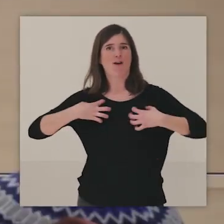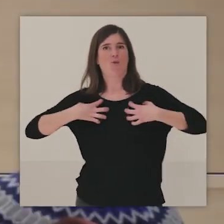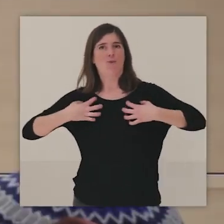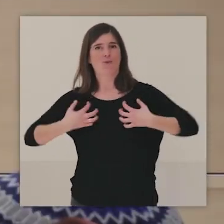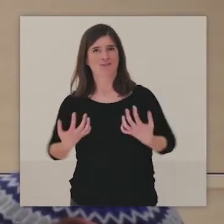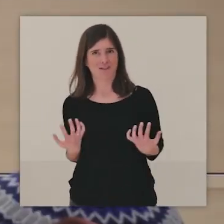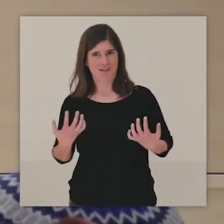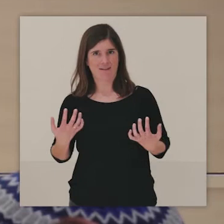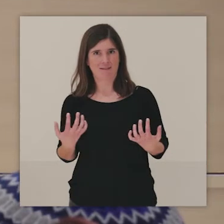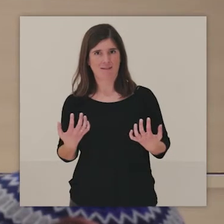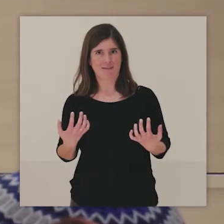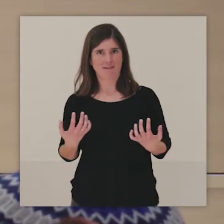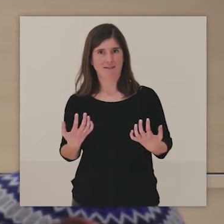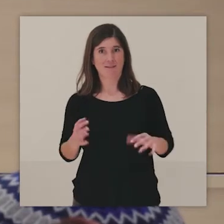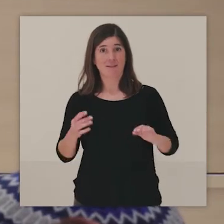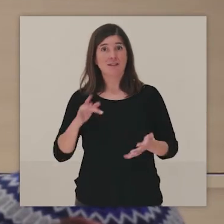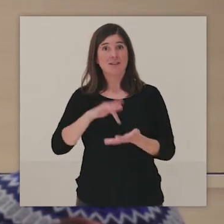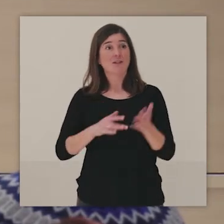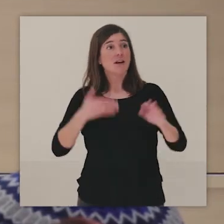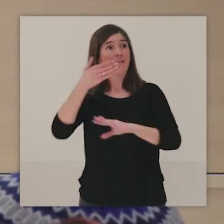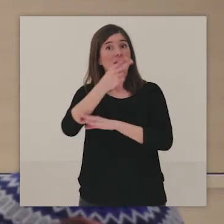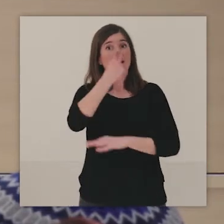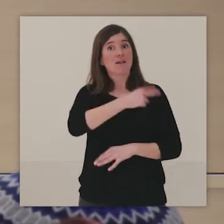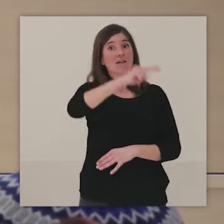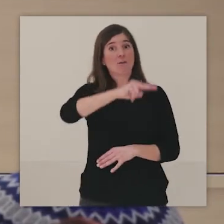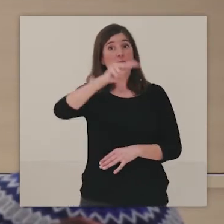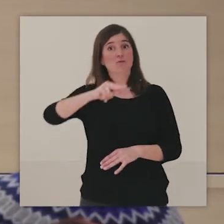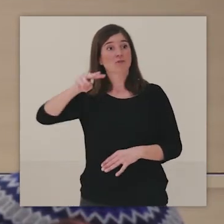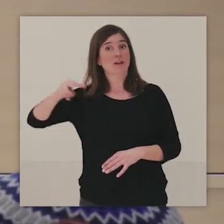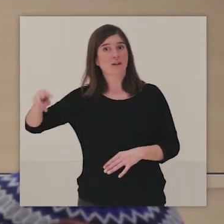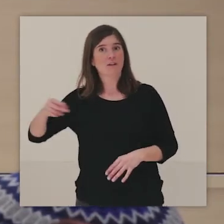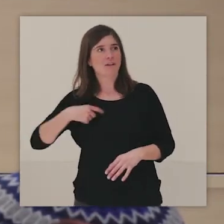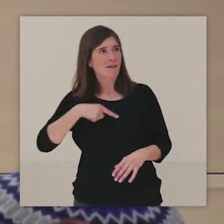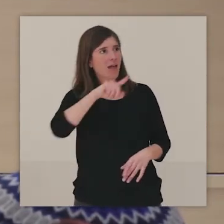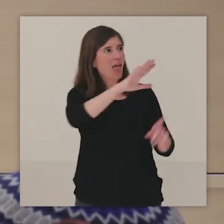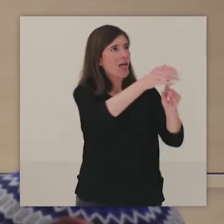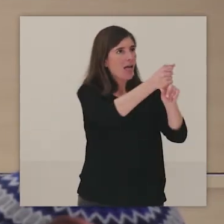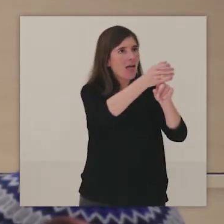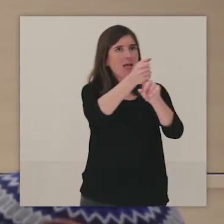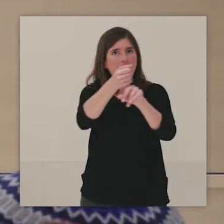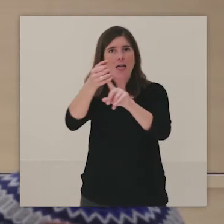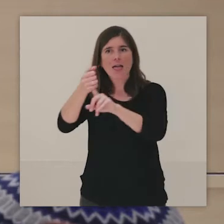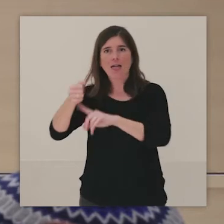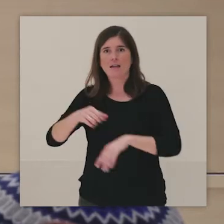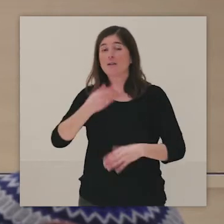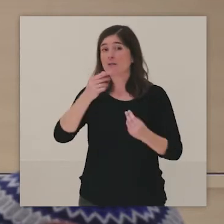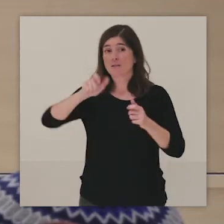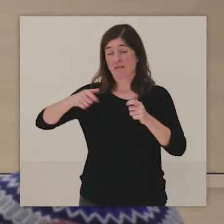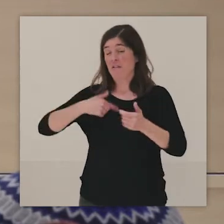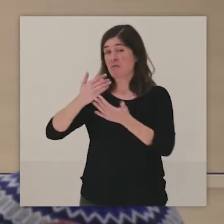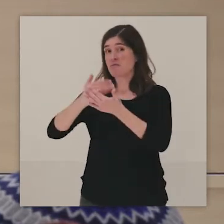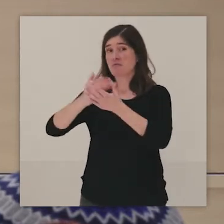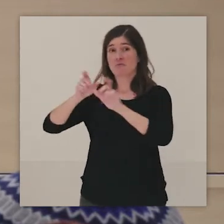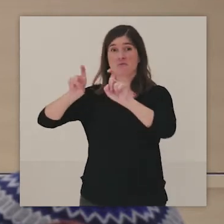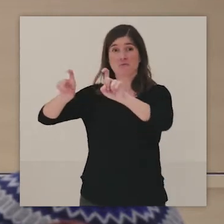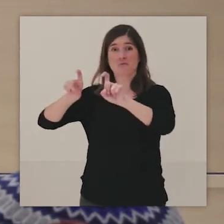esto, desafortunadamente, se ve mucho también cuando vamos a los museos. Muchas veces que he impartido cursos de lectura fácil, me dicen incluso personas que se dedican